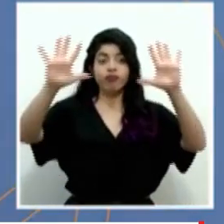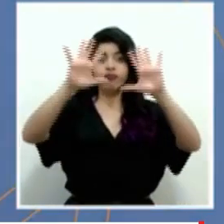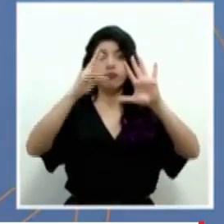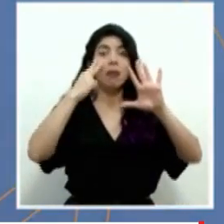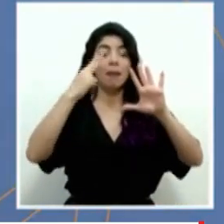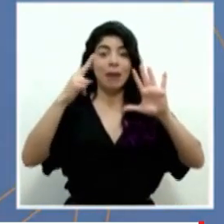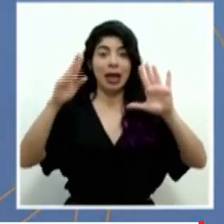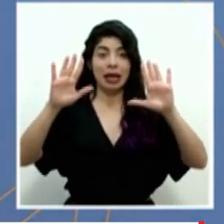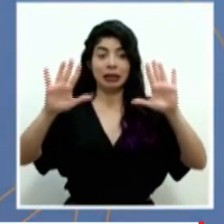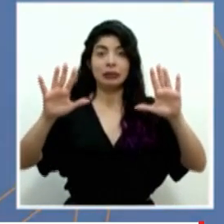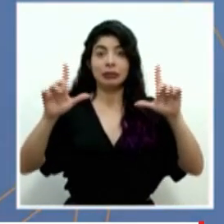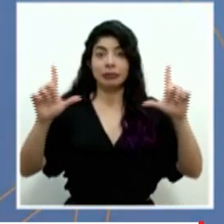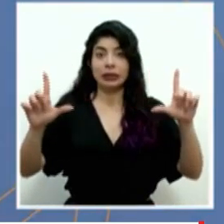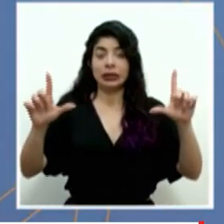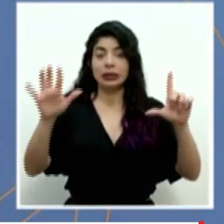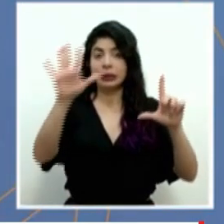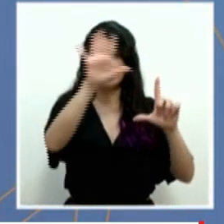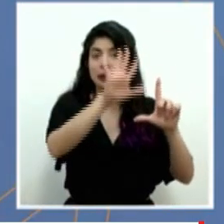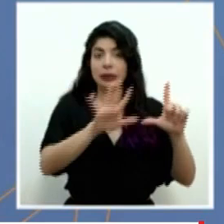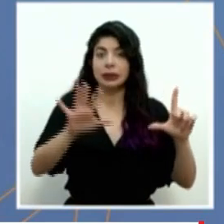a continuación,